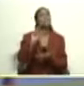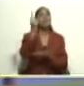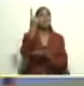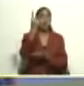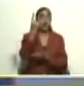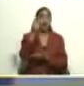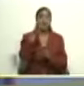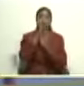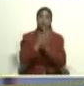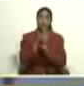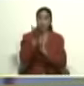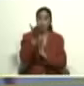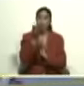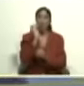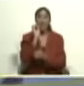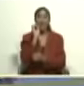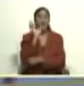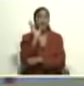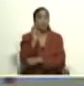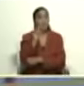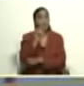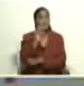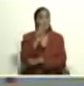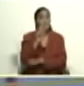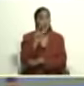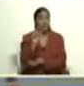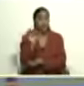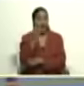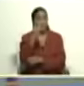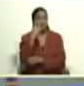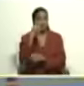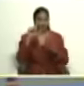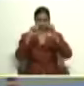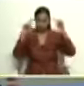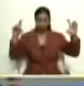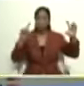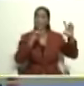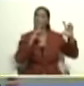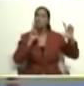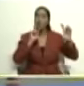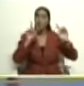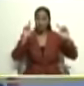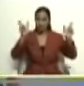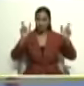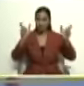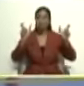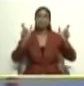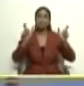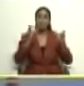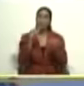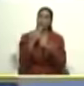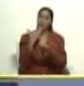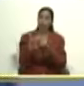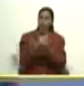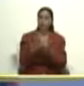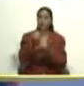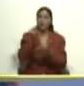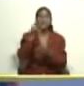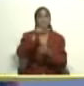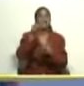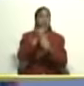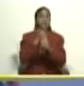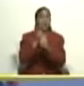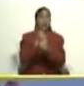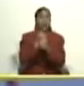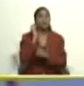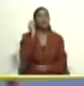bueno, estamos muy contentos de tenerlo aquí, al igual que a todos los empresarios, pero muy especialmente a la clase trabajadora. Esto es